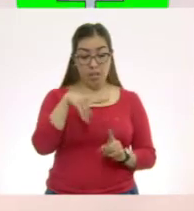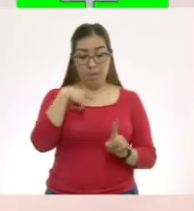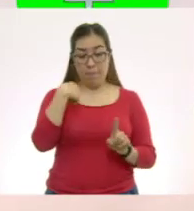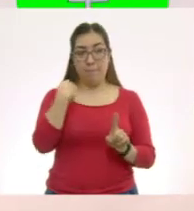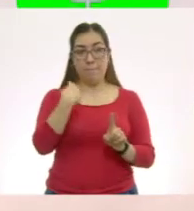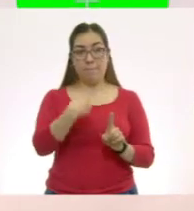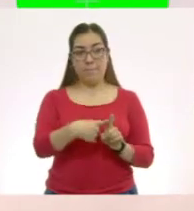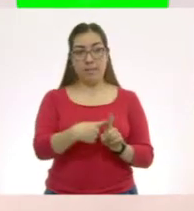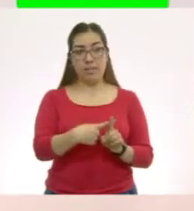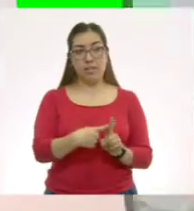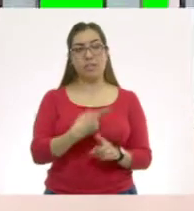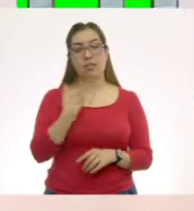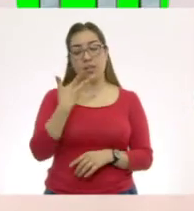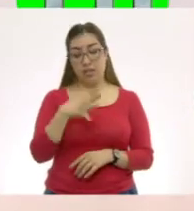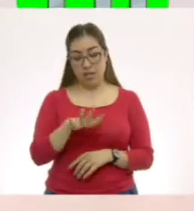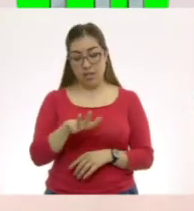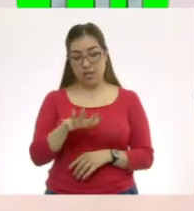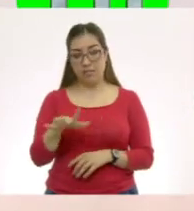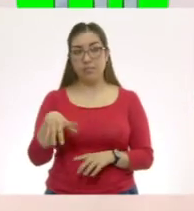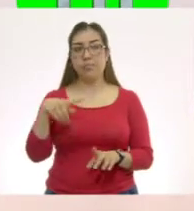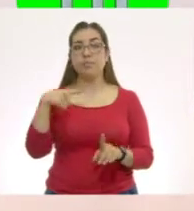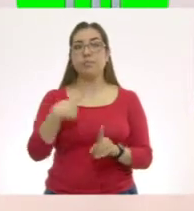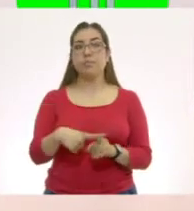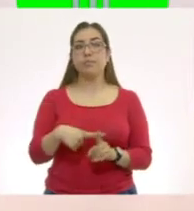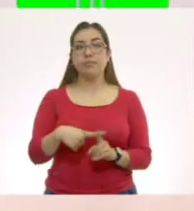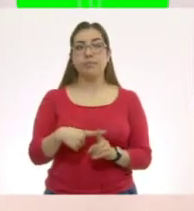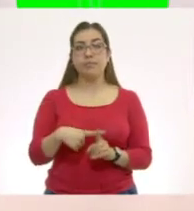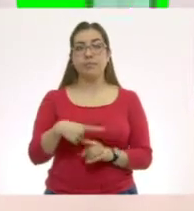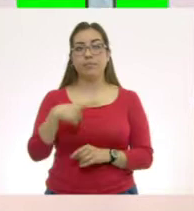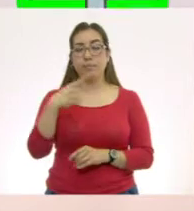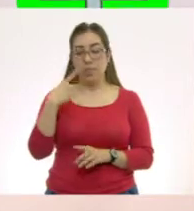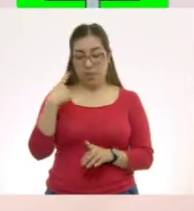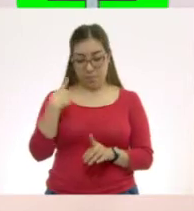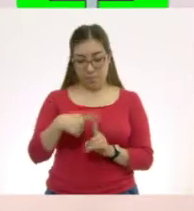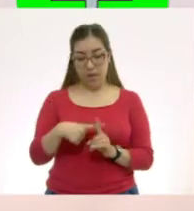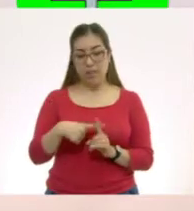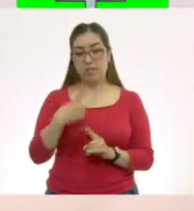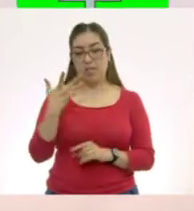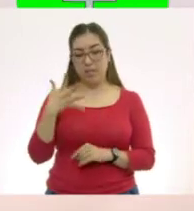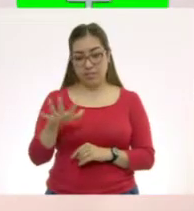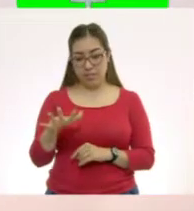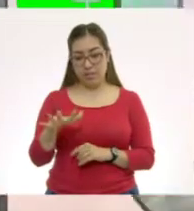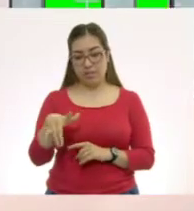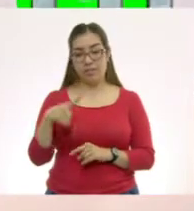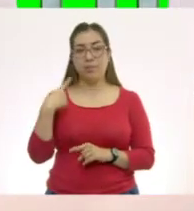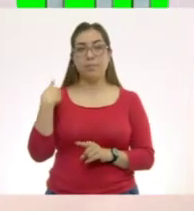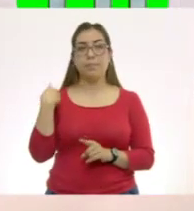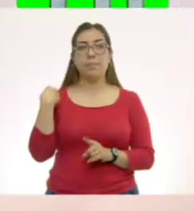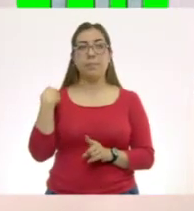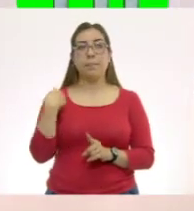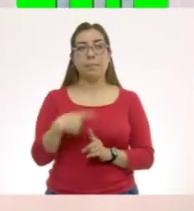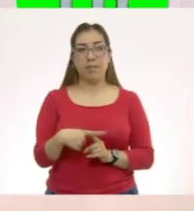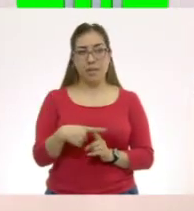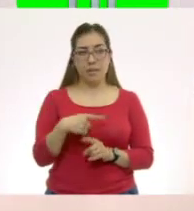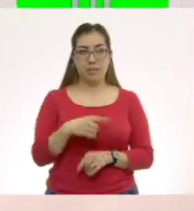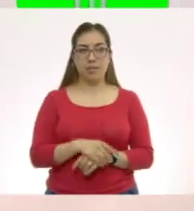Más. 10. Sí, ¿qué sigue? Más. Más. 10. Muy